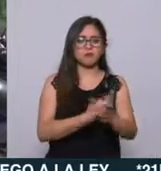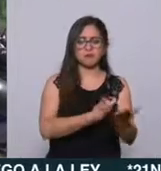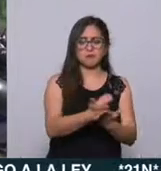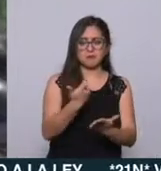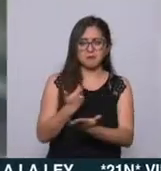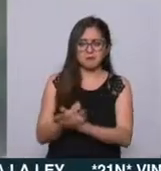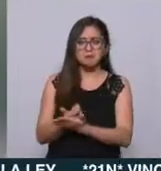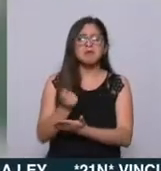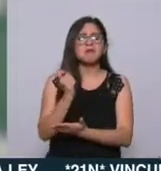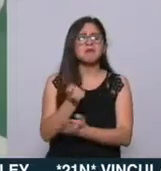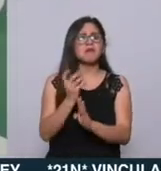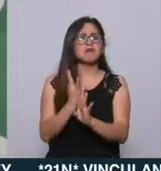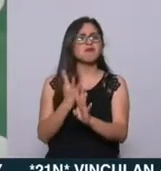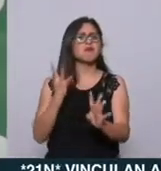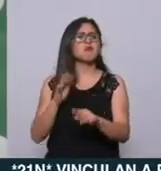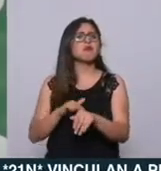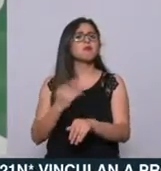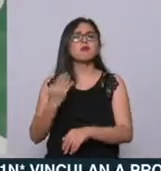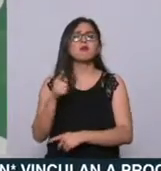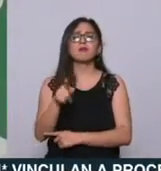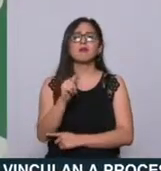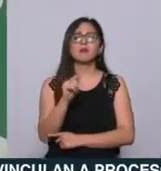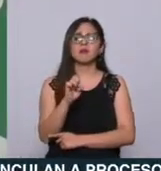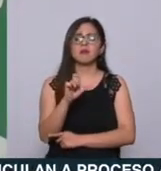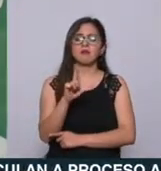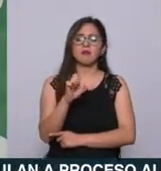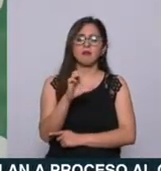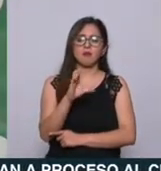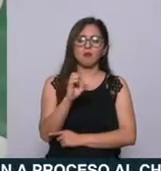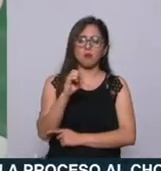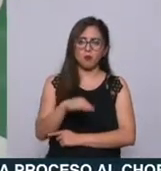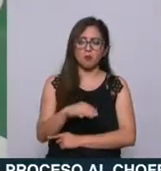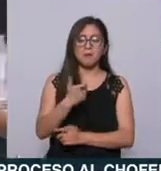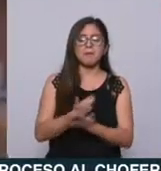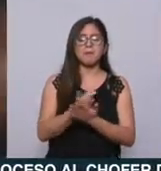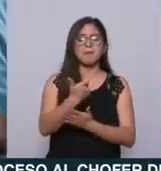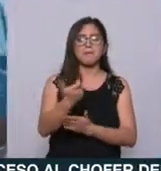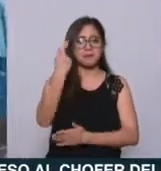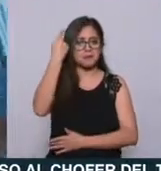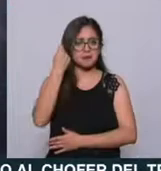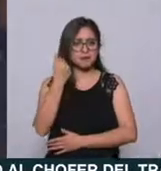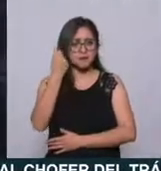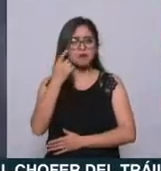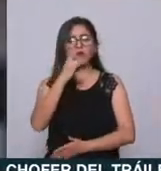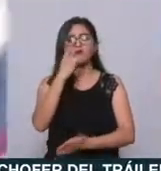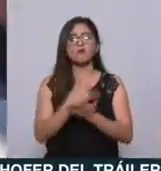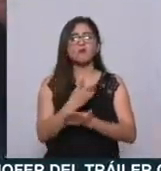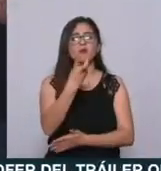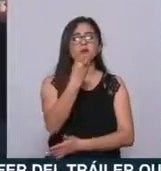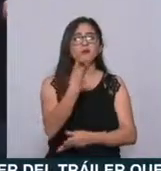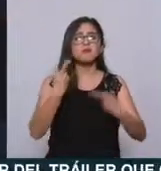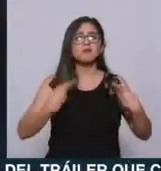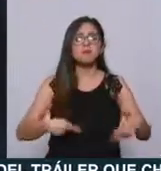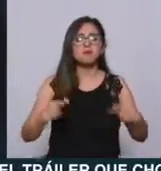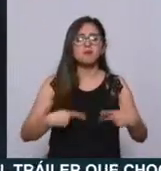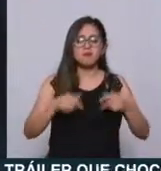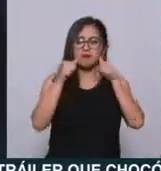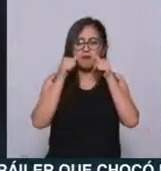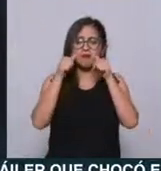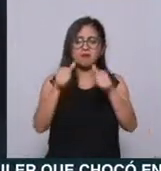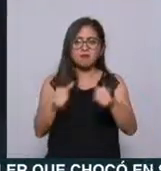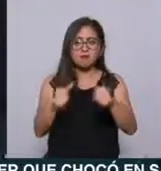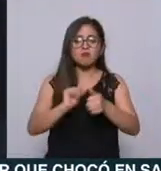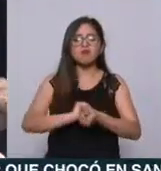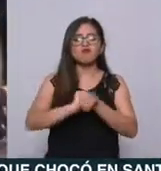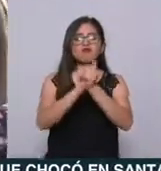se deben a que en este local de Telecom, donde se llega a pagar la pensión universal, solo hay 3 personas otorgando el servicio, lo que